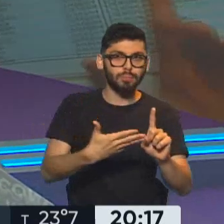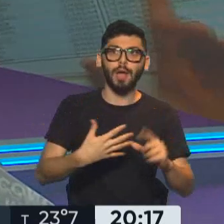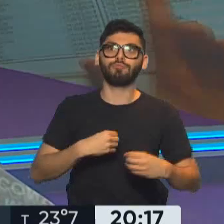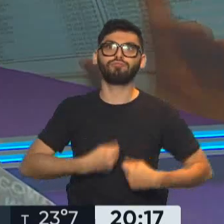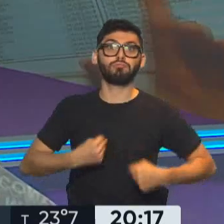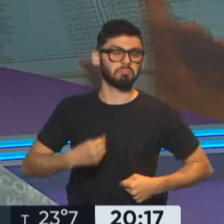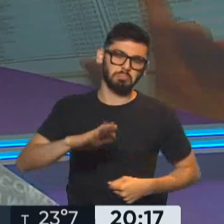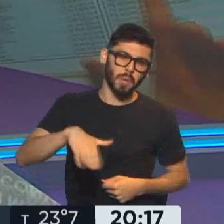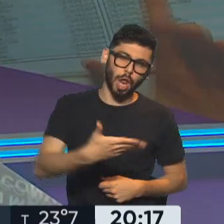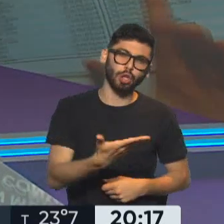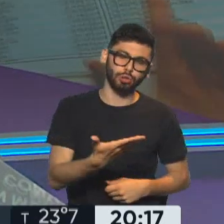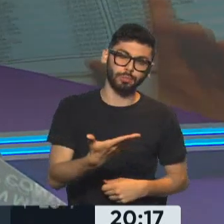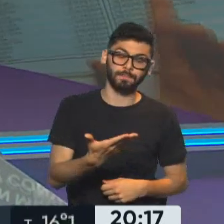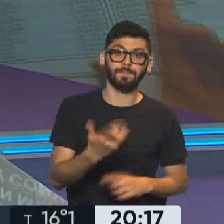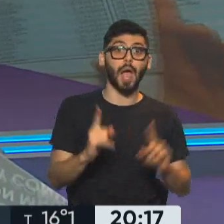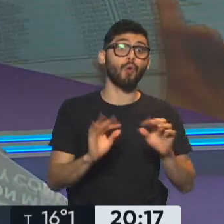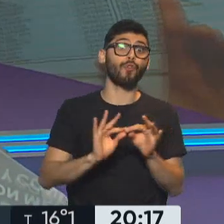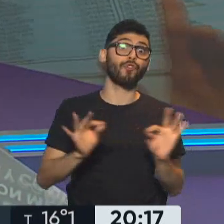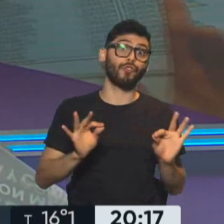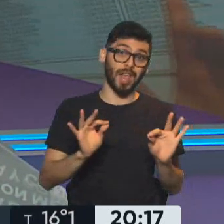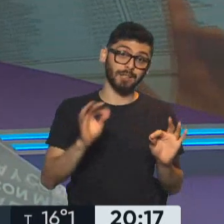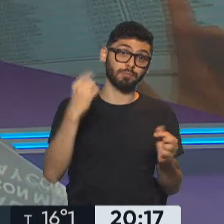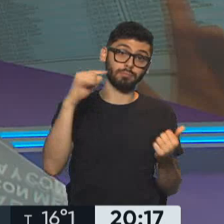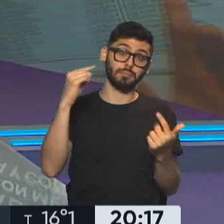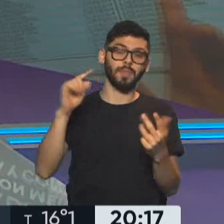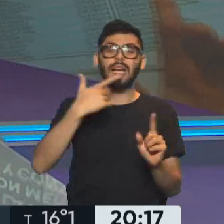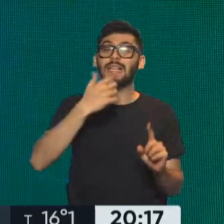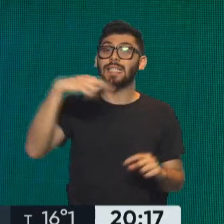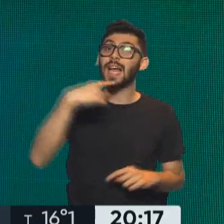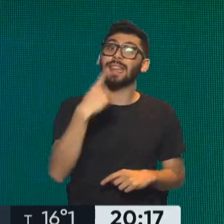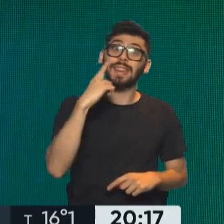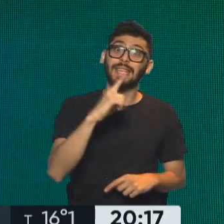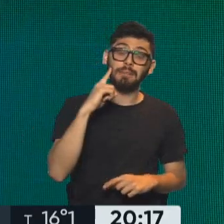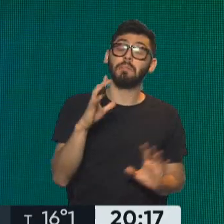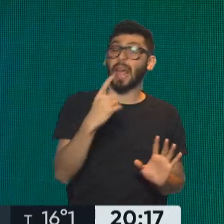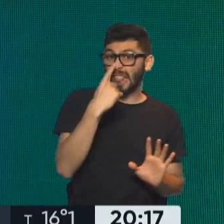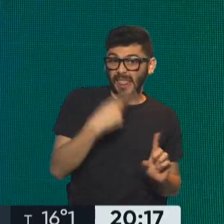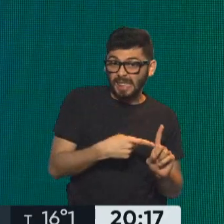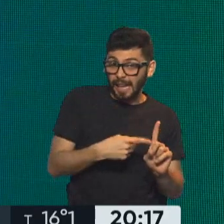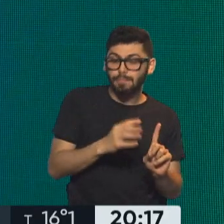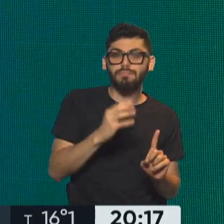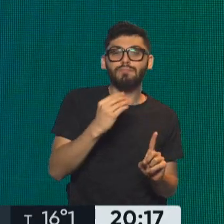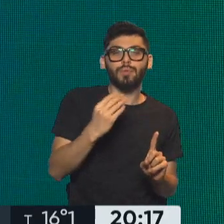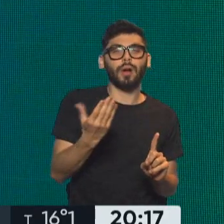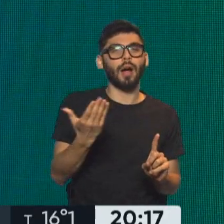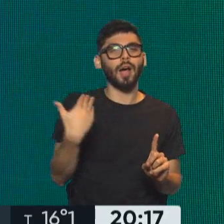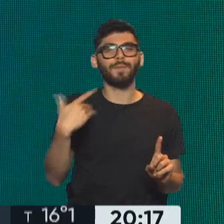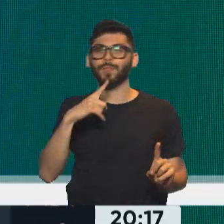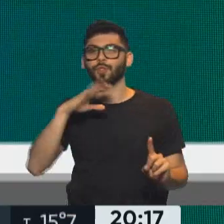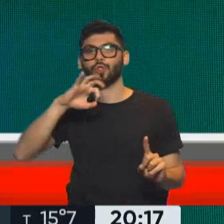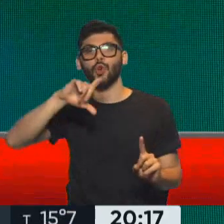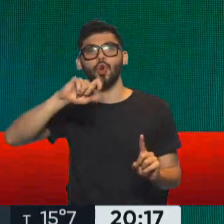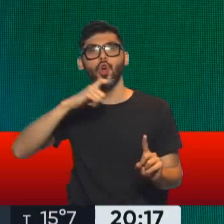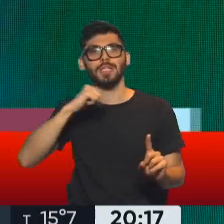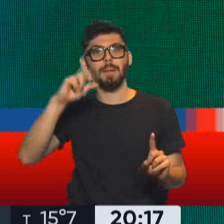Algunas de las frases y ya nos quedamos con esto. Interesante Santilli, porque Santilli sale como a responder al planteo que había hecho en su momento Victoria Tolosa Paz,